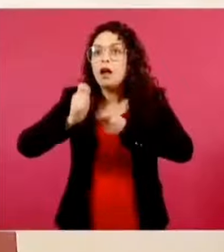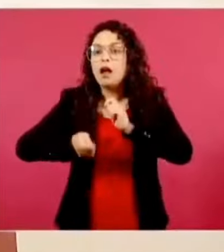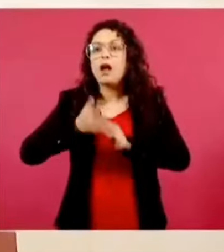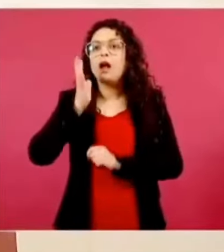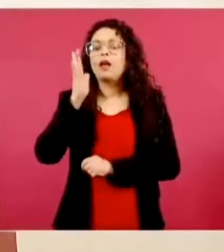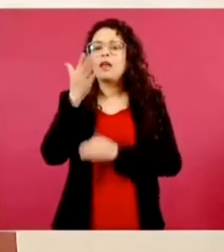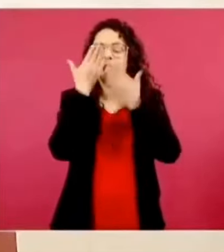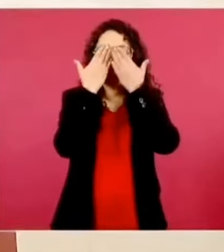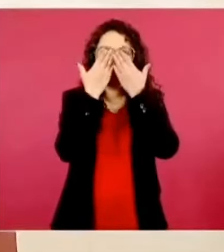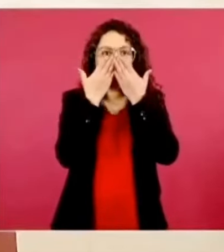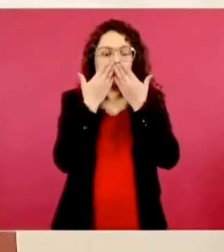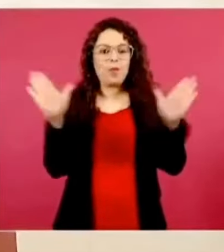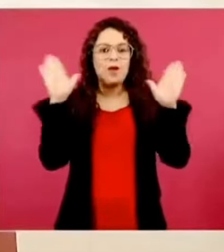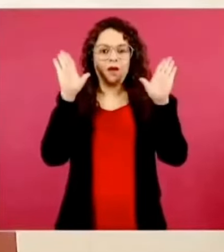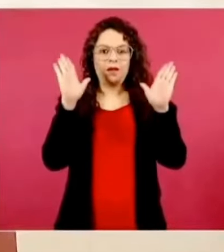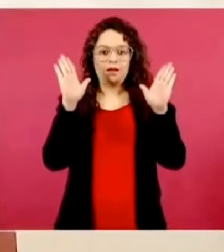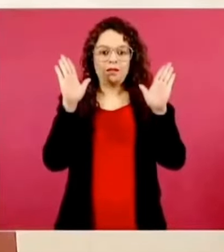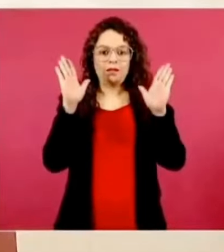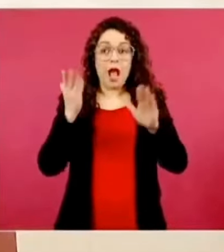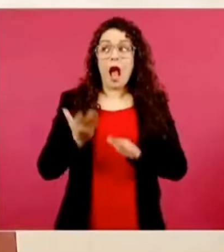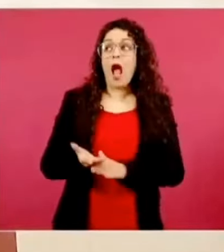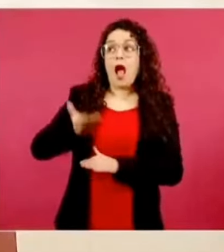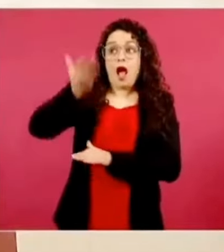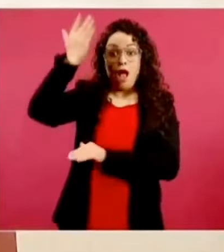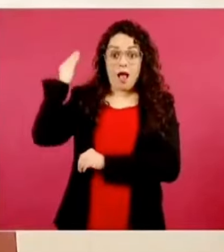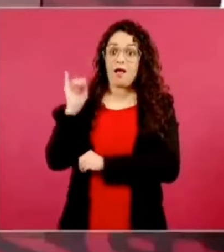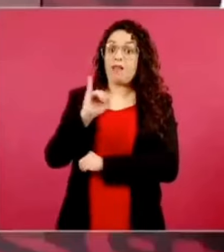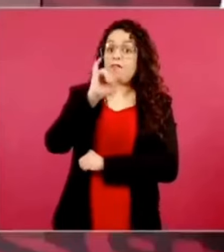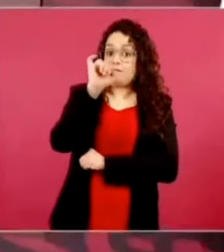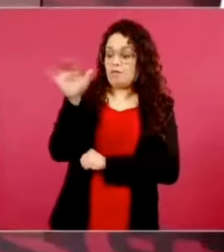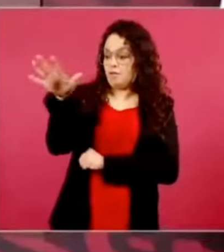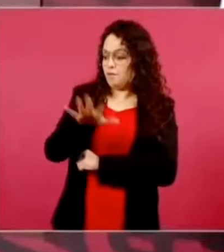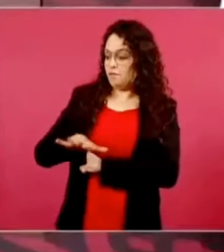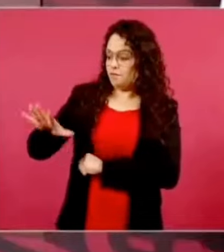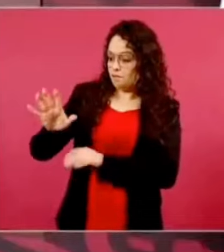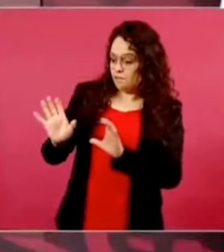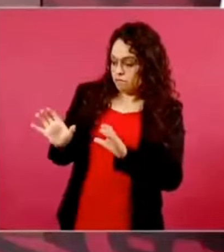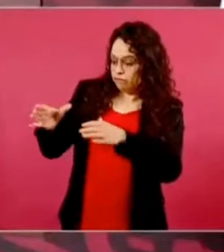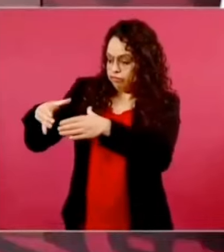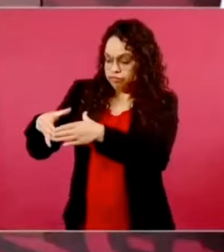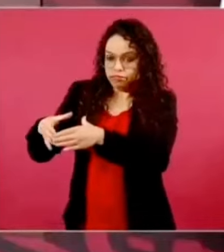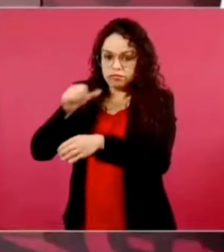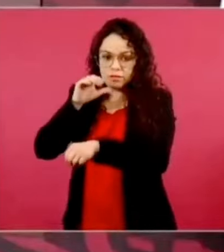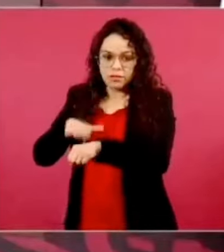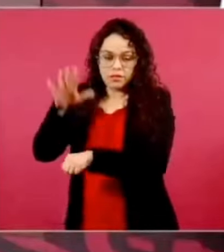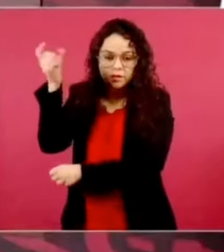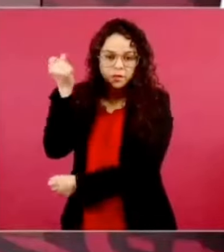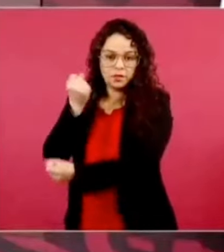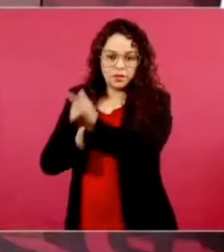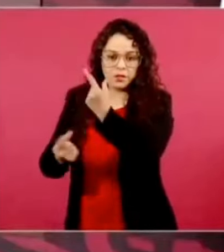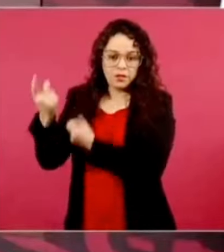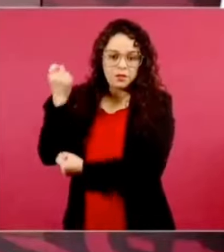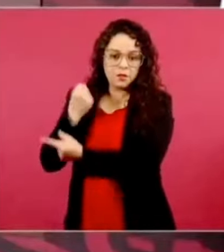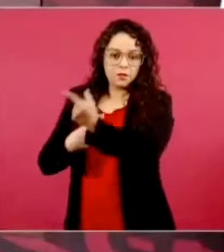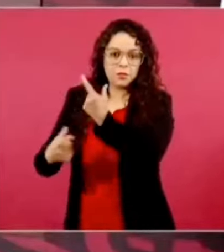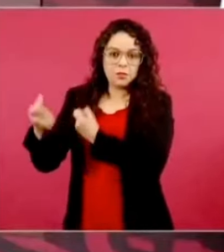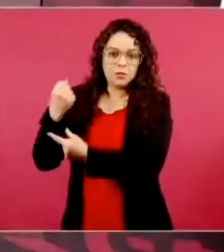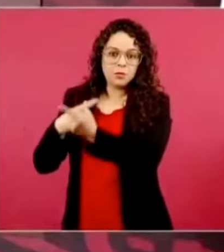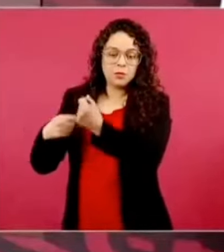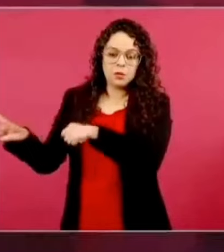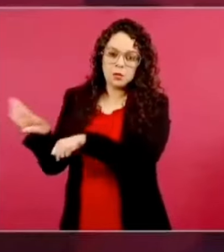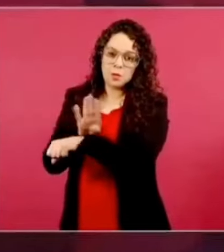La polarización es la que existía y sigue existiendo, de que unos cuantos lo tenían